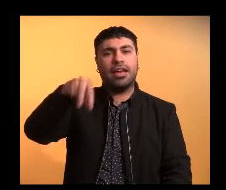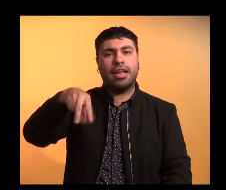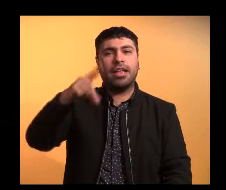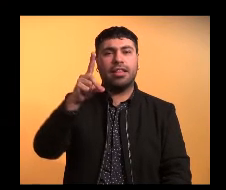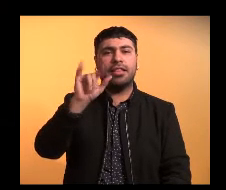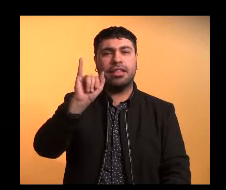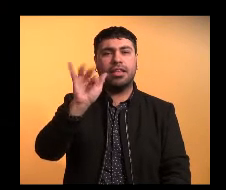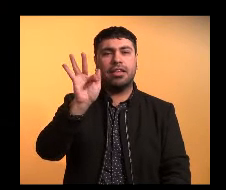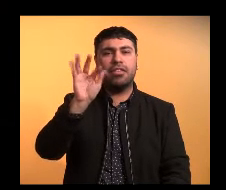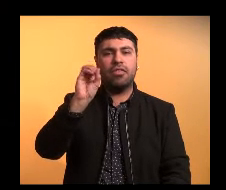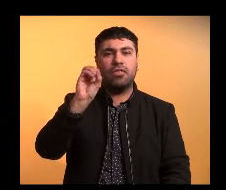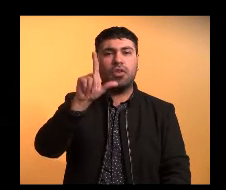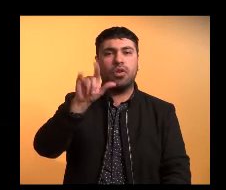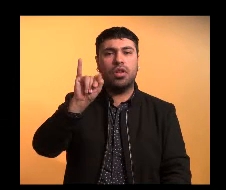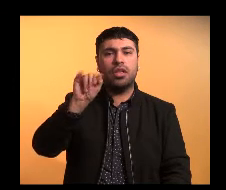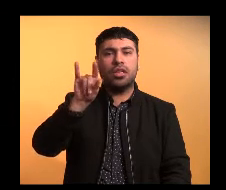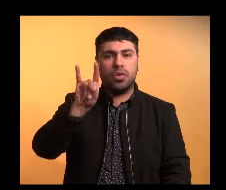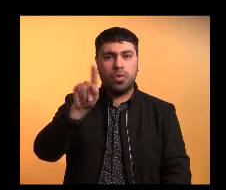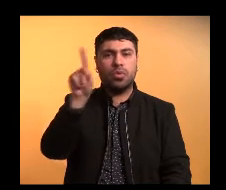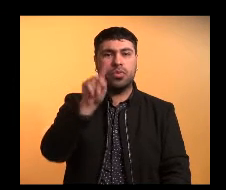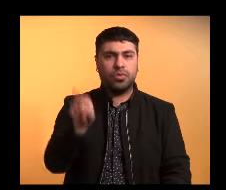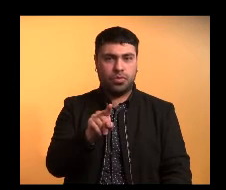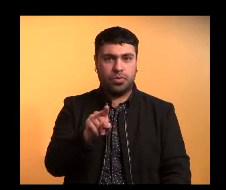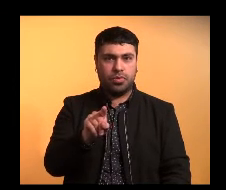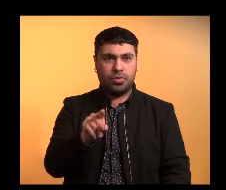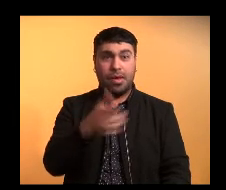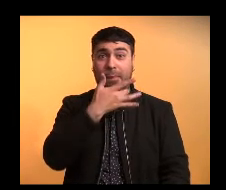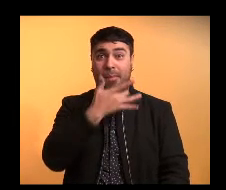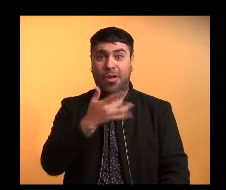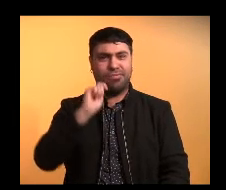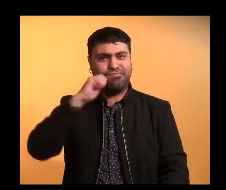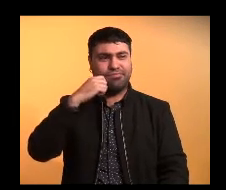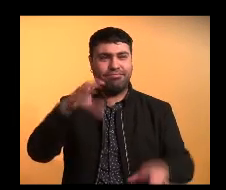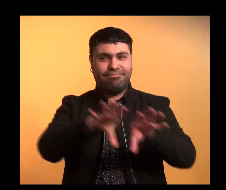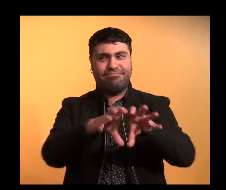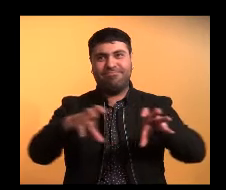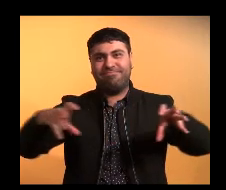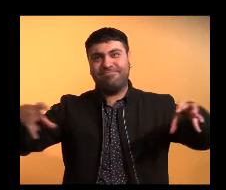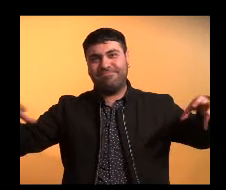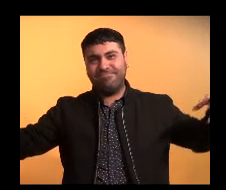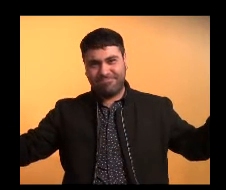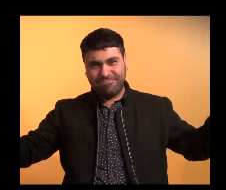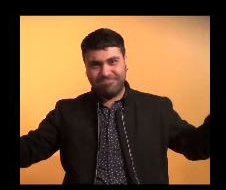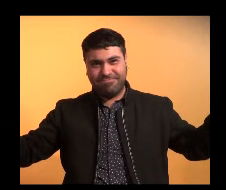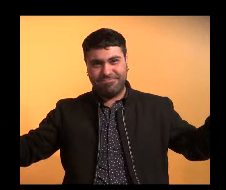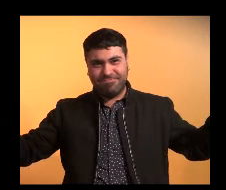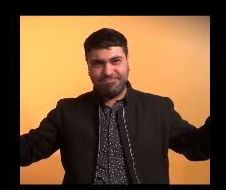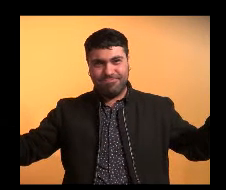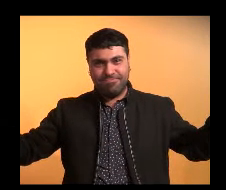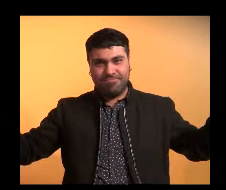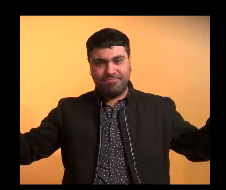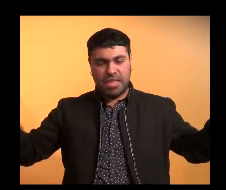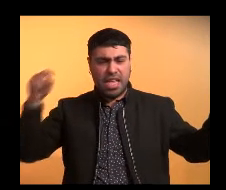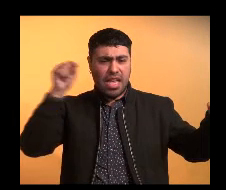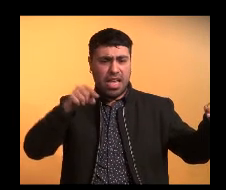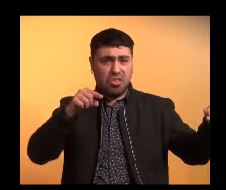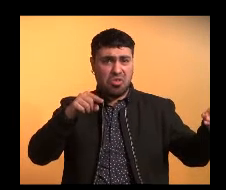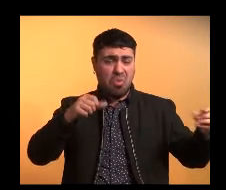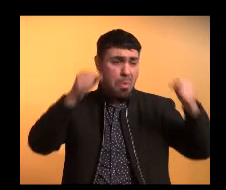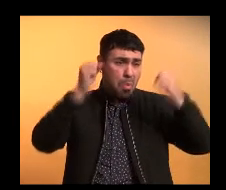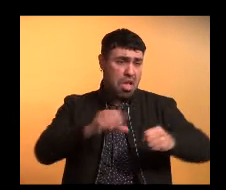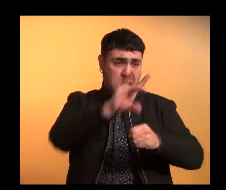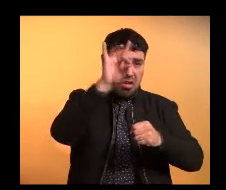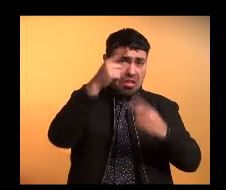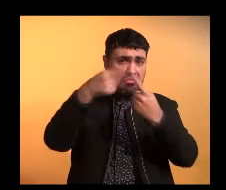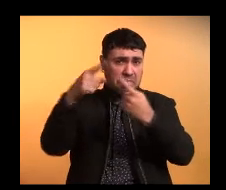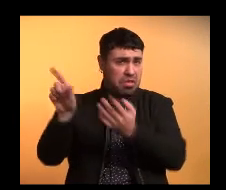algo. Esta es el alga, es un alga que encontramos, bueno, también está en otros lugares, pero casi exclusivamente en Antártica.